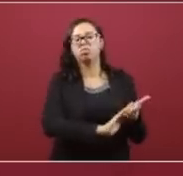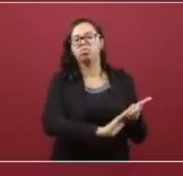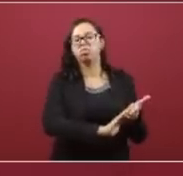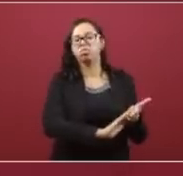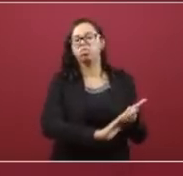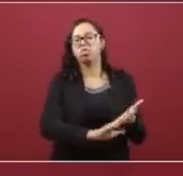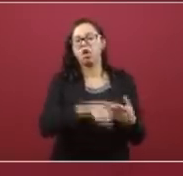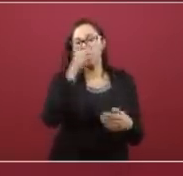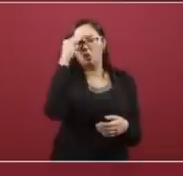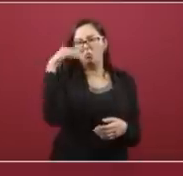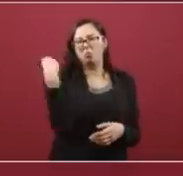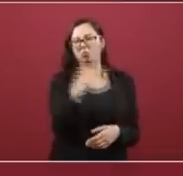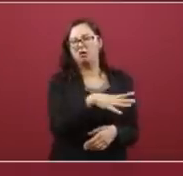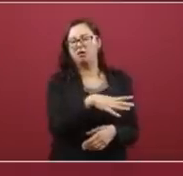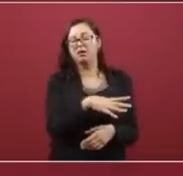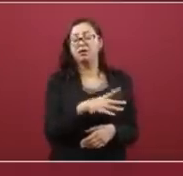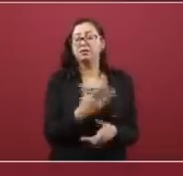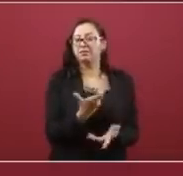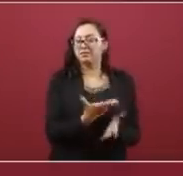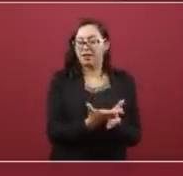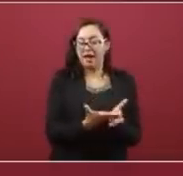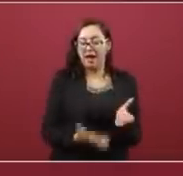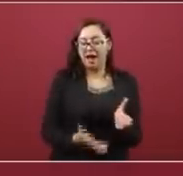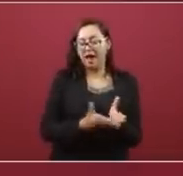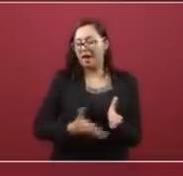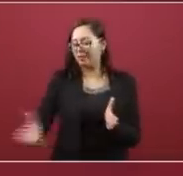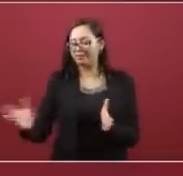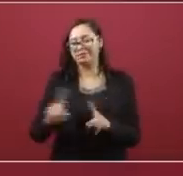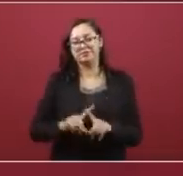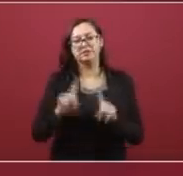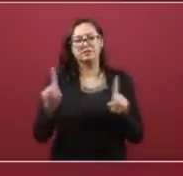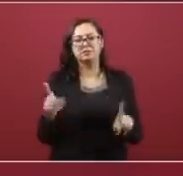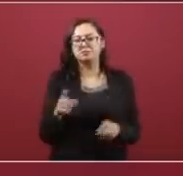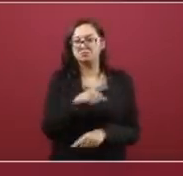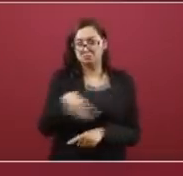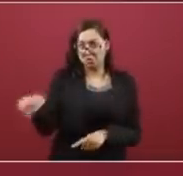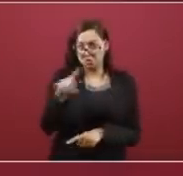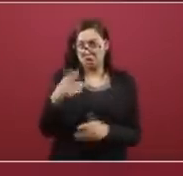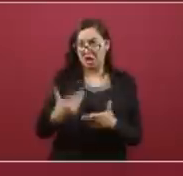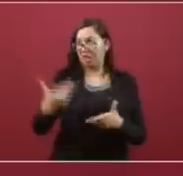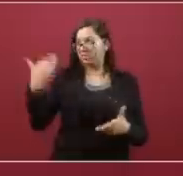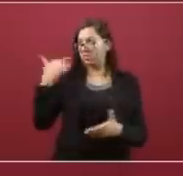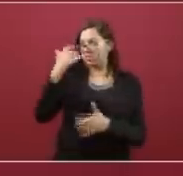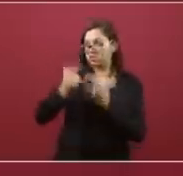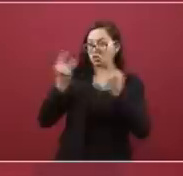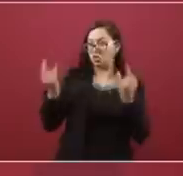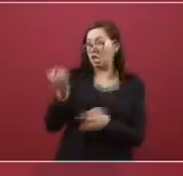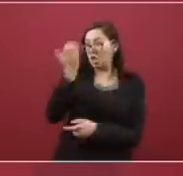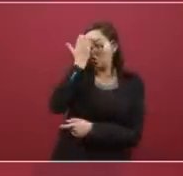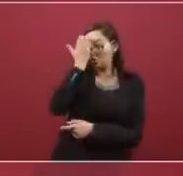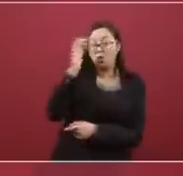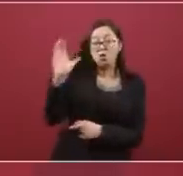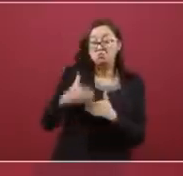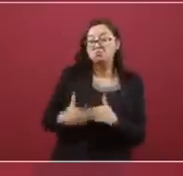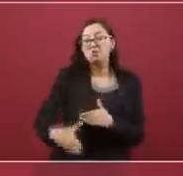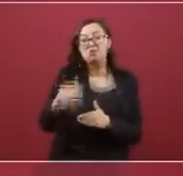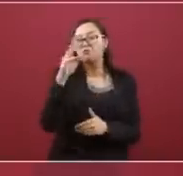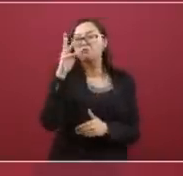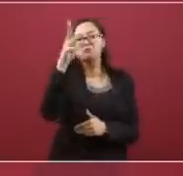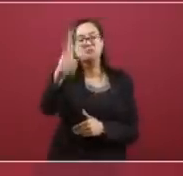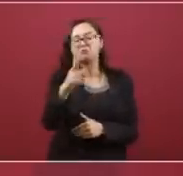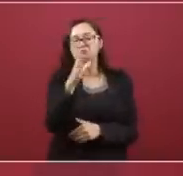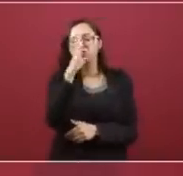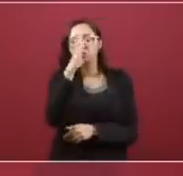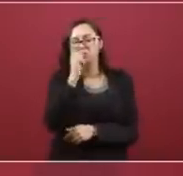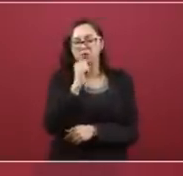actuar así. El que no sabe de dónde viene, difícilmente va a saber hacia dónde va.